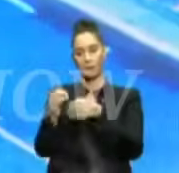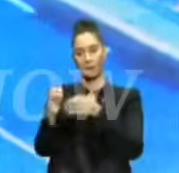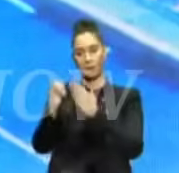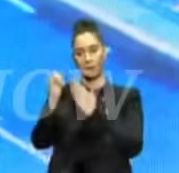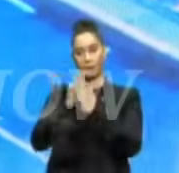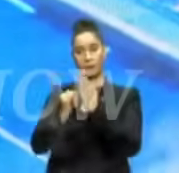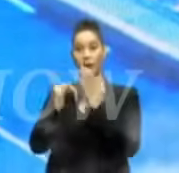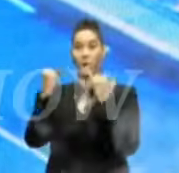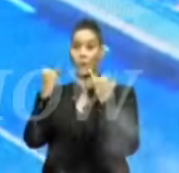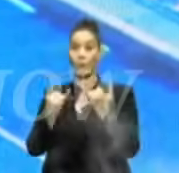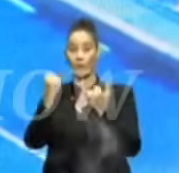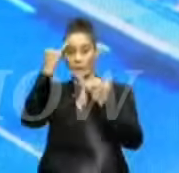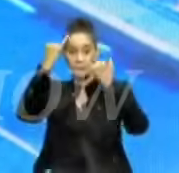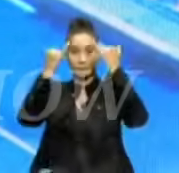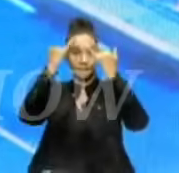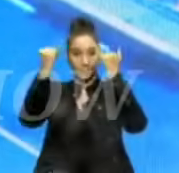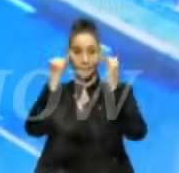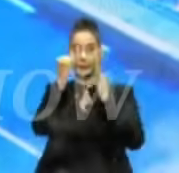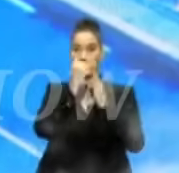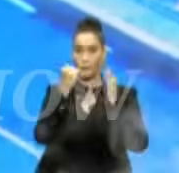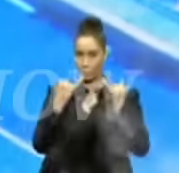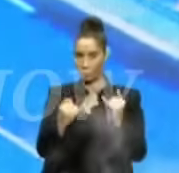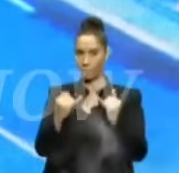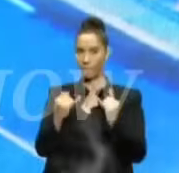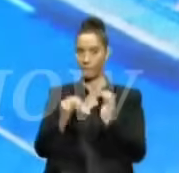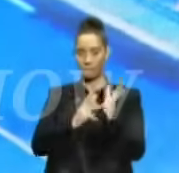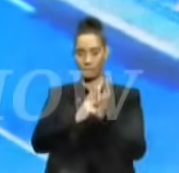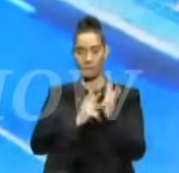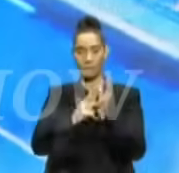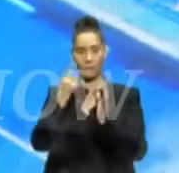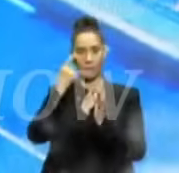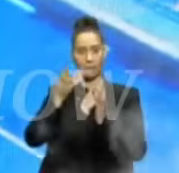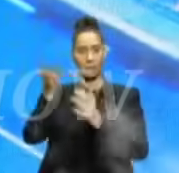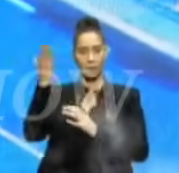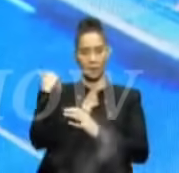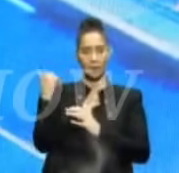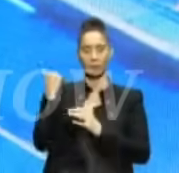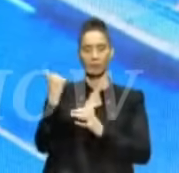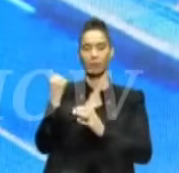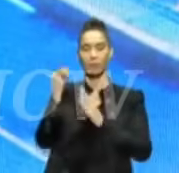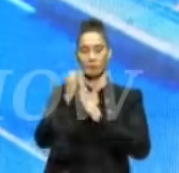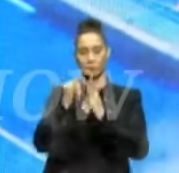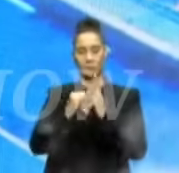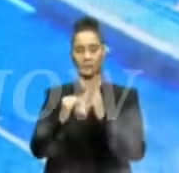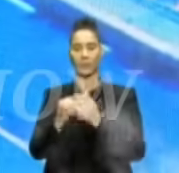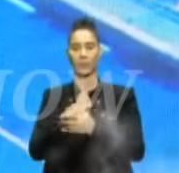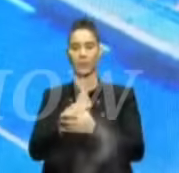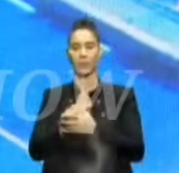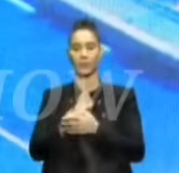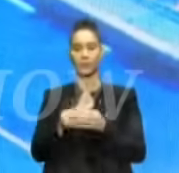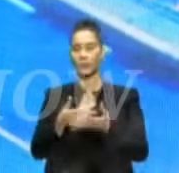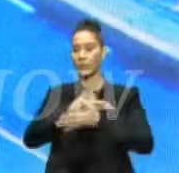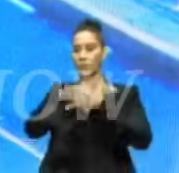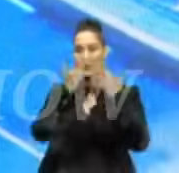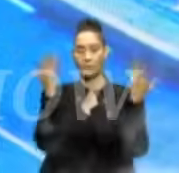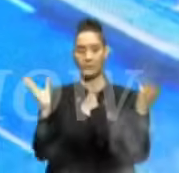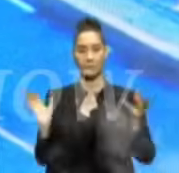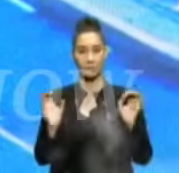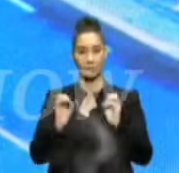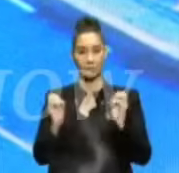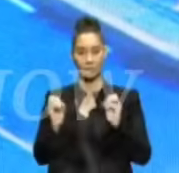diseños ahora pero se habían para ser justo y se habían iniciado anteriormente no había